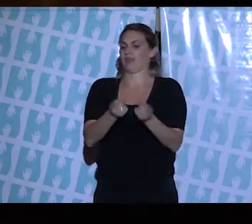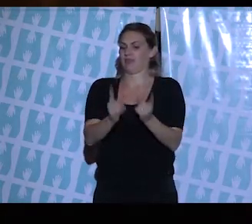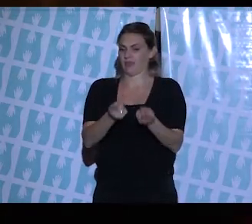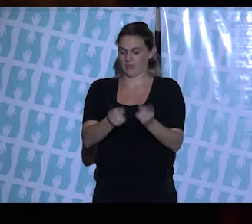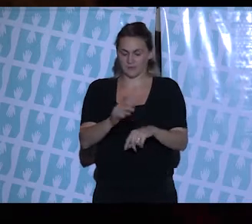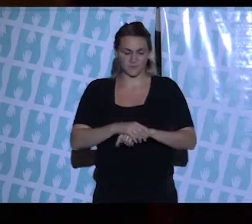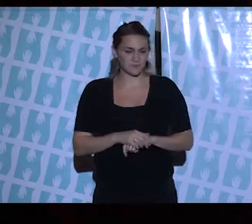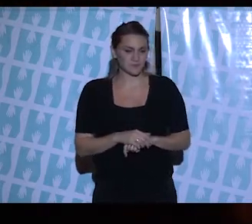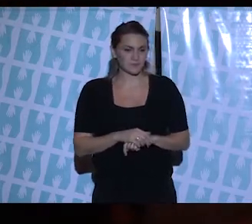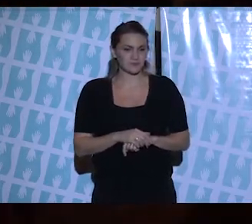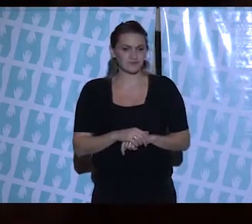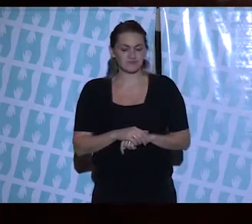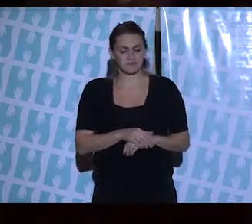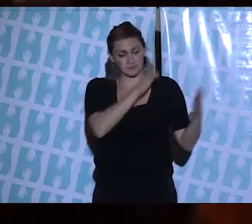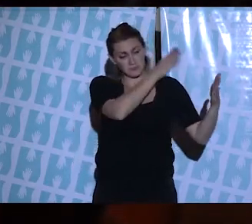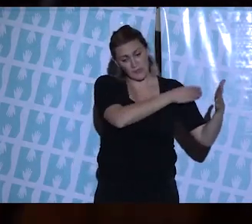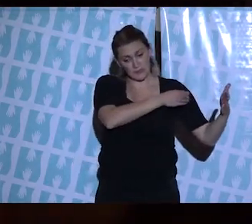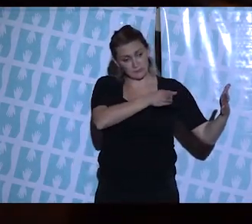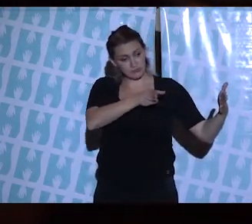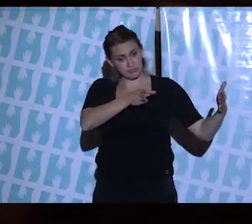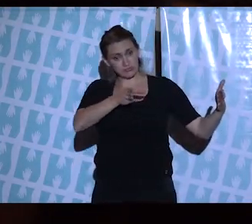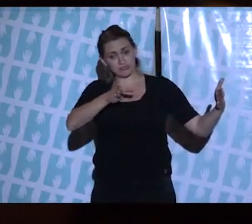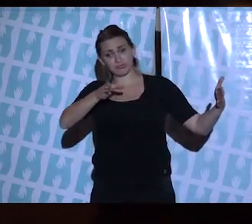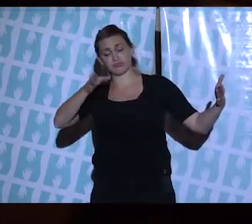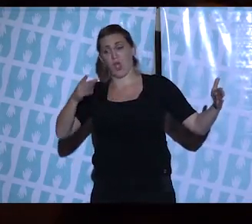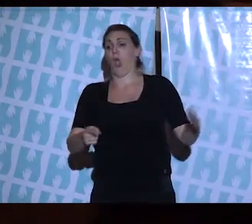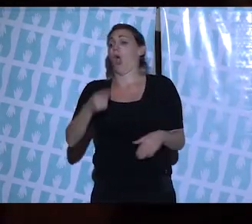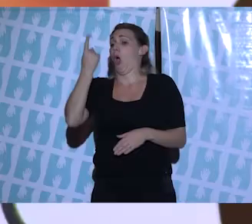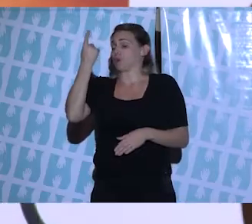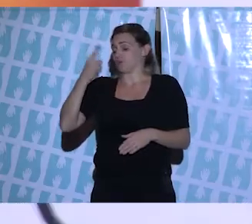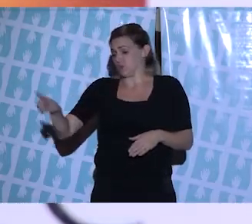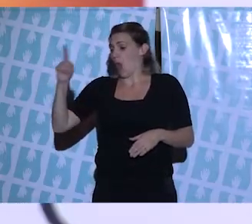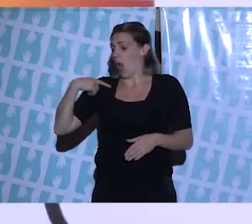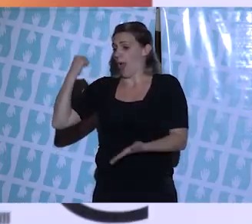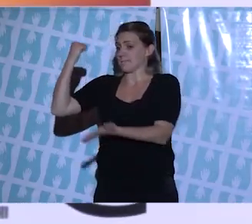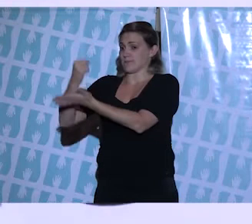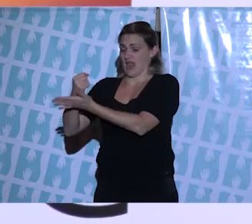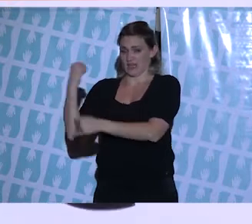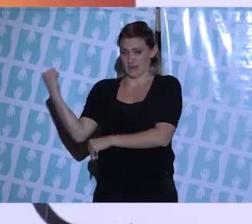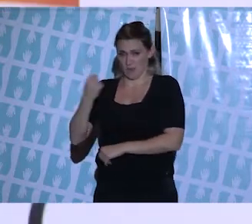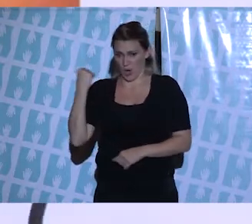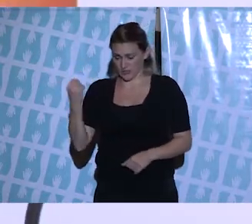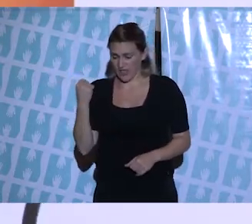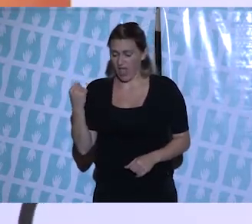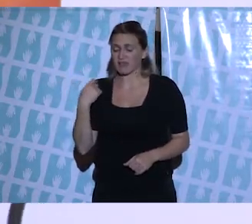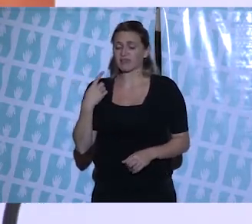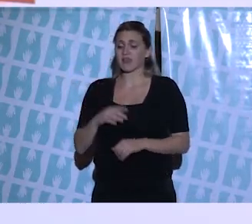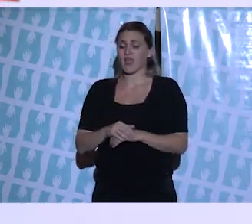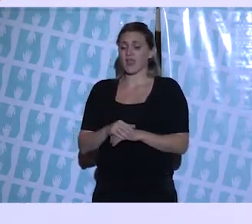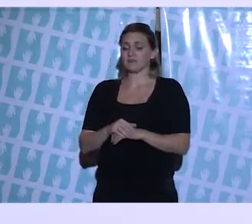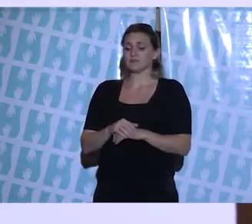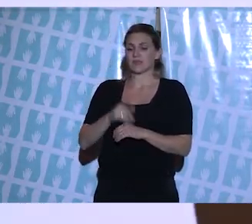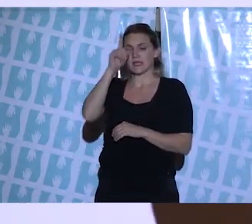El otro aniversario, o el otro hito importante, del que han